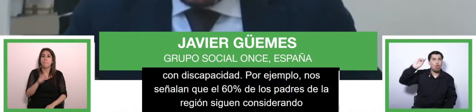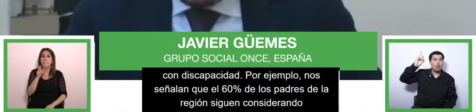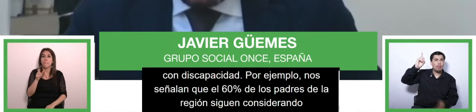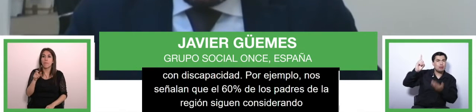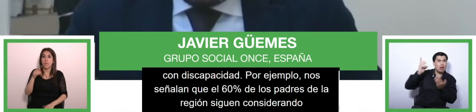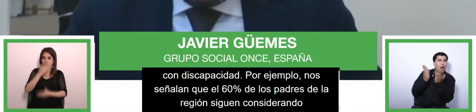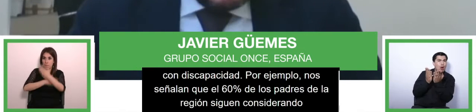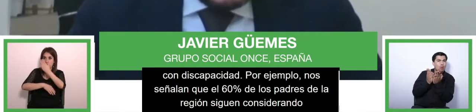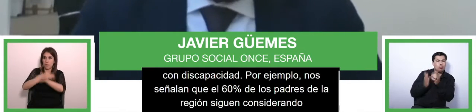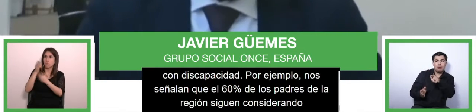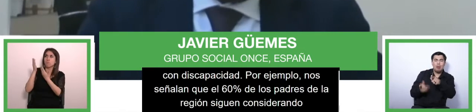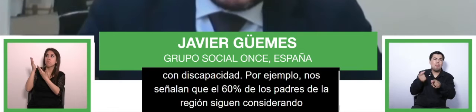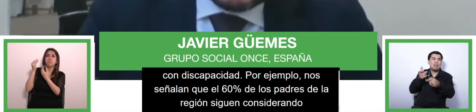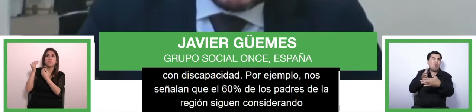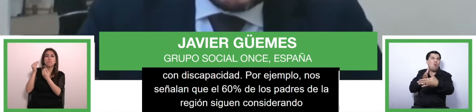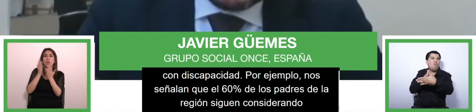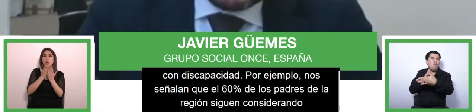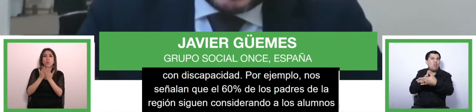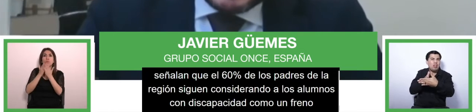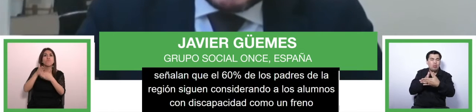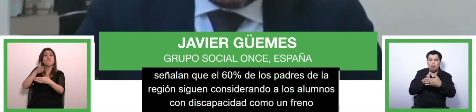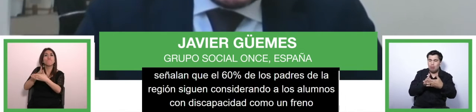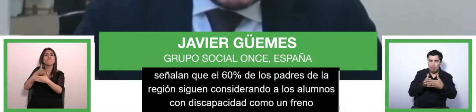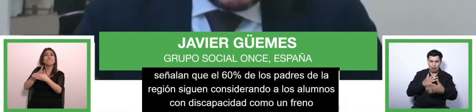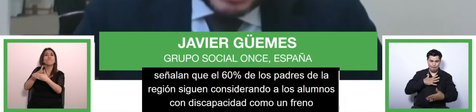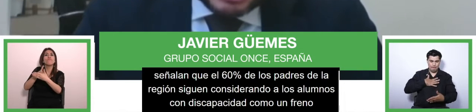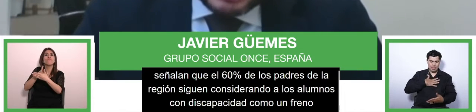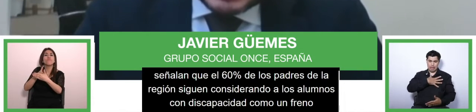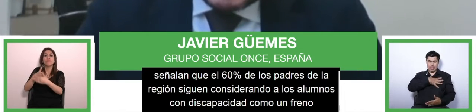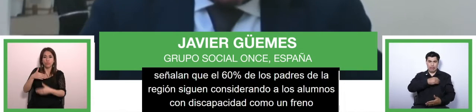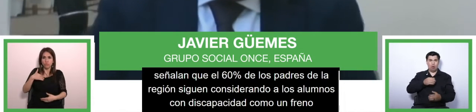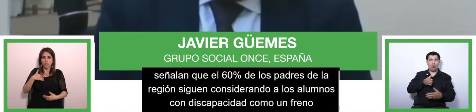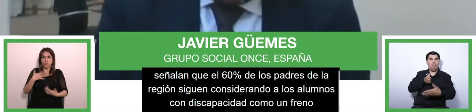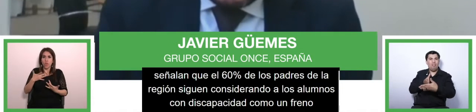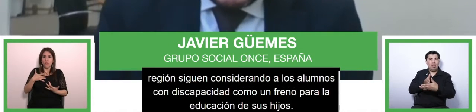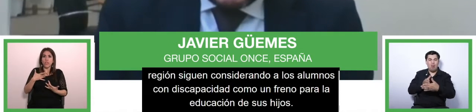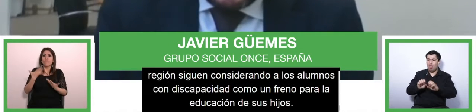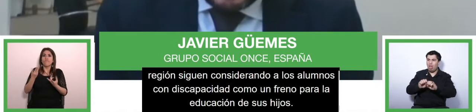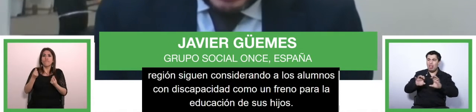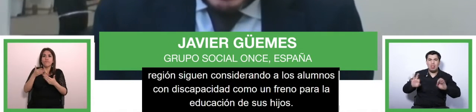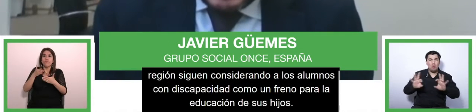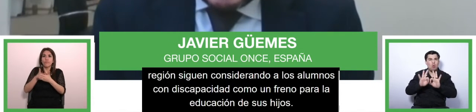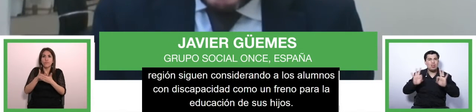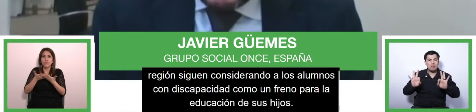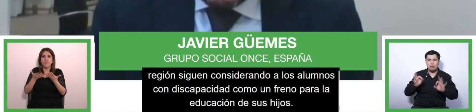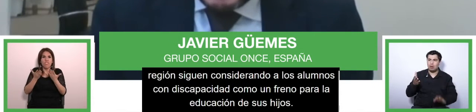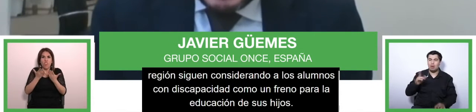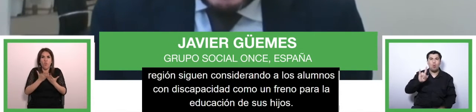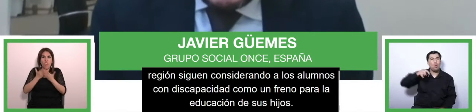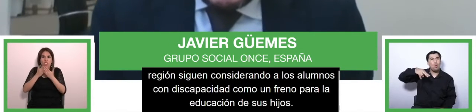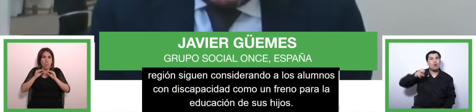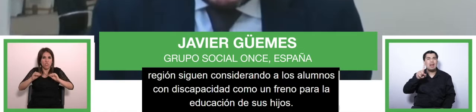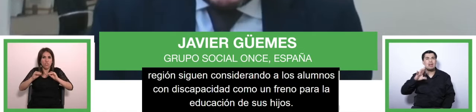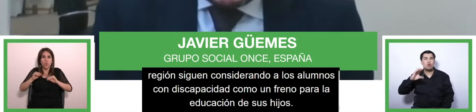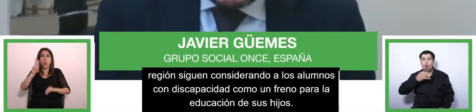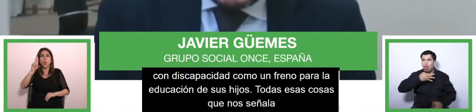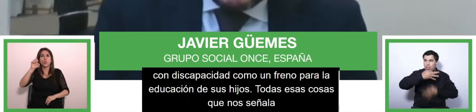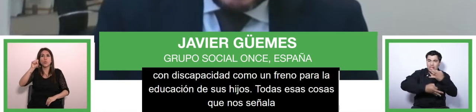freno para la educación de sus hijos. Todas esas cuestiones que nos señala UNESCO, que también nos